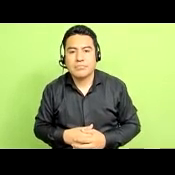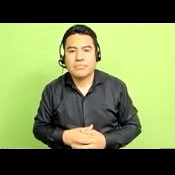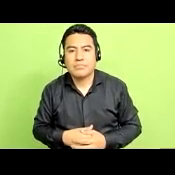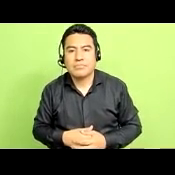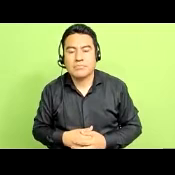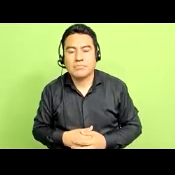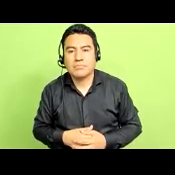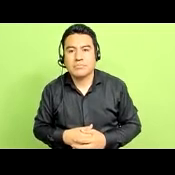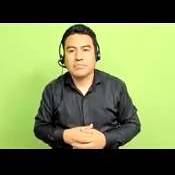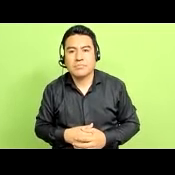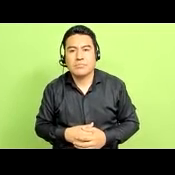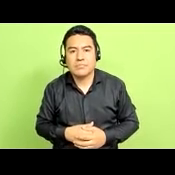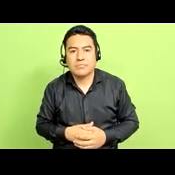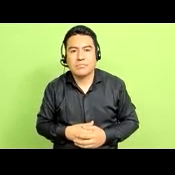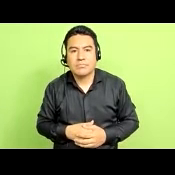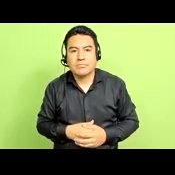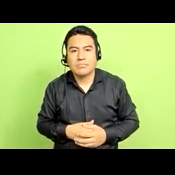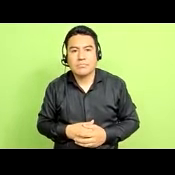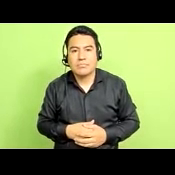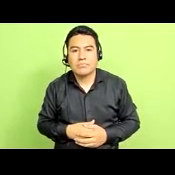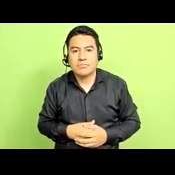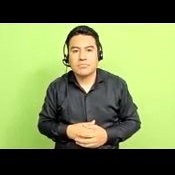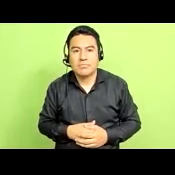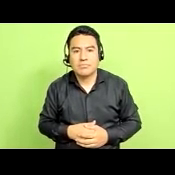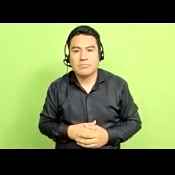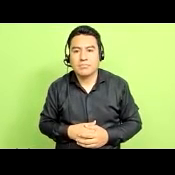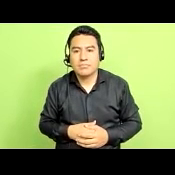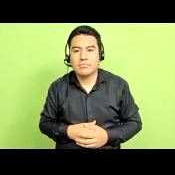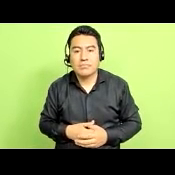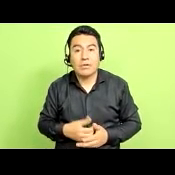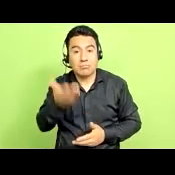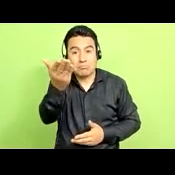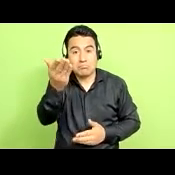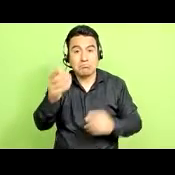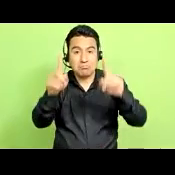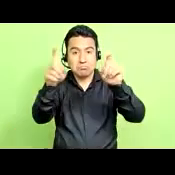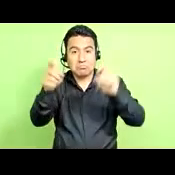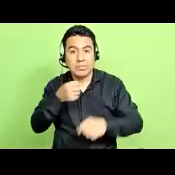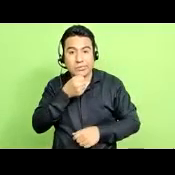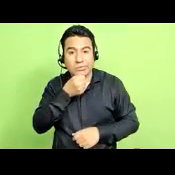a los que hemos habilitado el audio adelante a cuánto pregunta